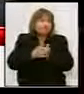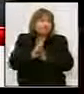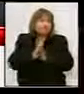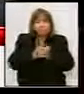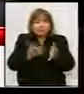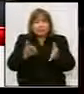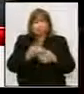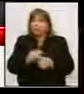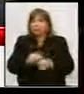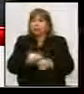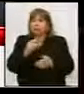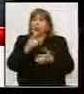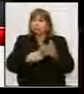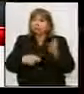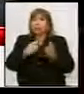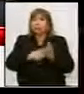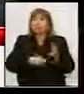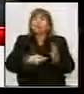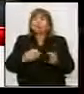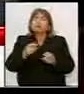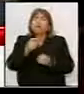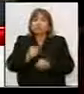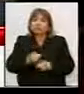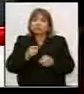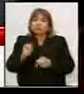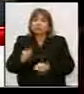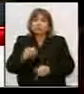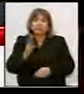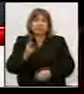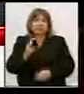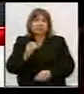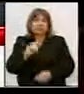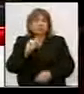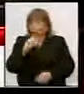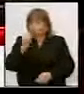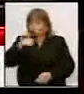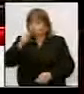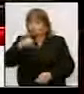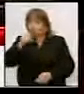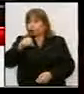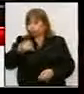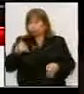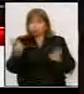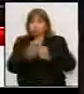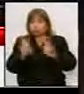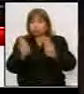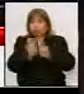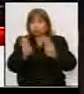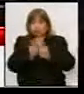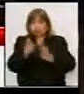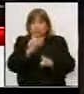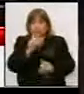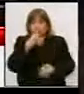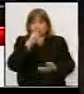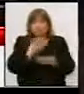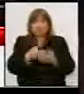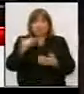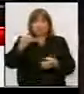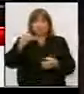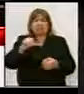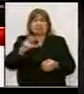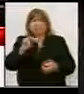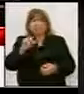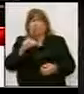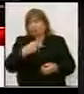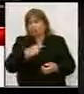tan empeñados en eliminar el Agrobanco? ¿Por qué la SBS dice, sí, hay que cerrar el Agrobanco, no funciona, no sirve, igual el MEF y